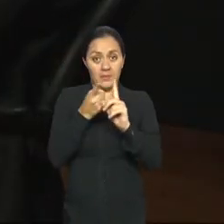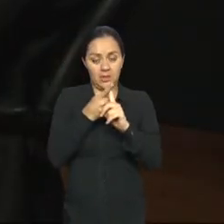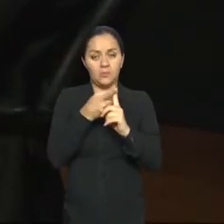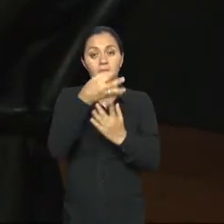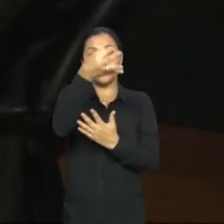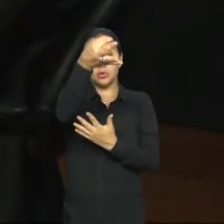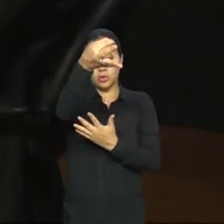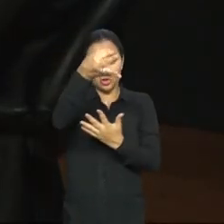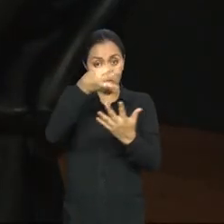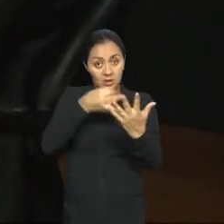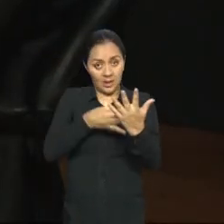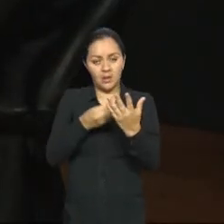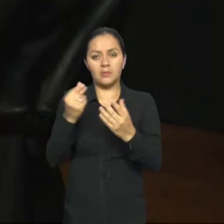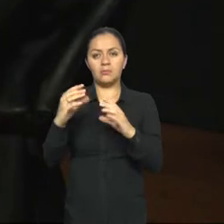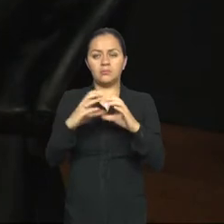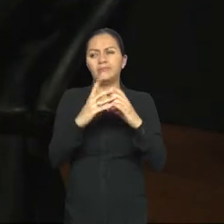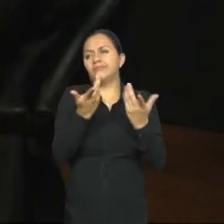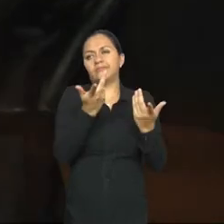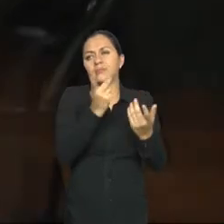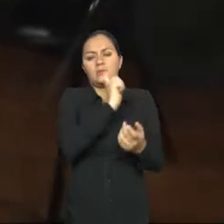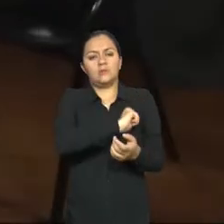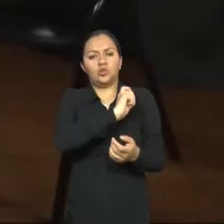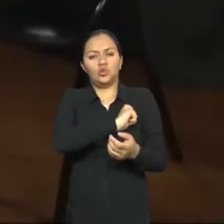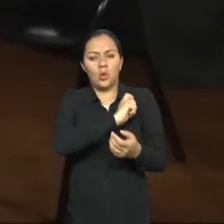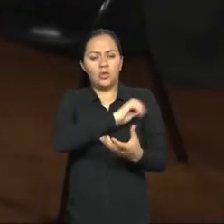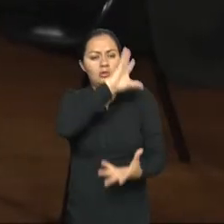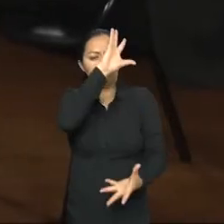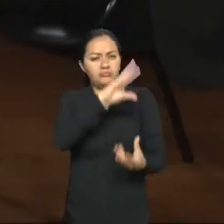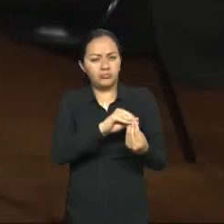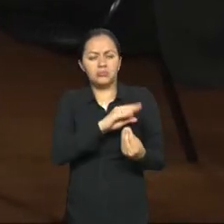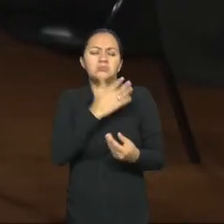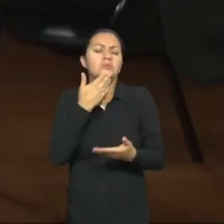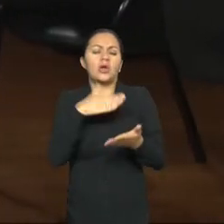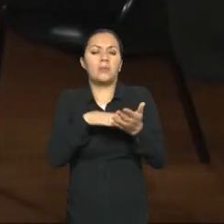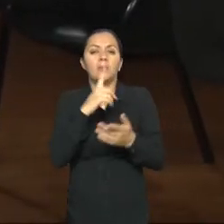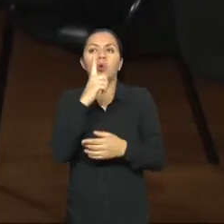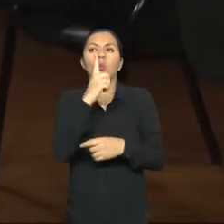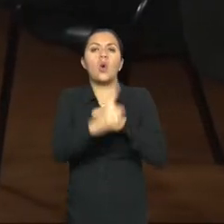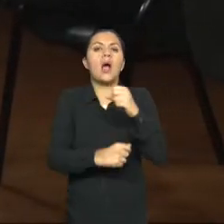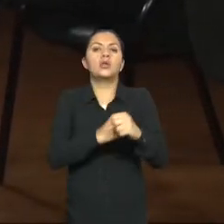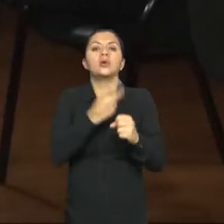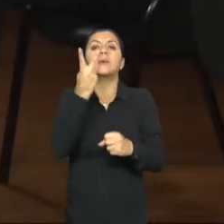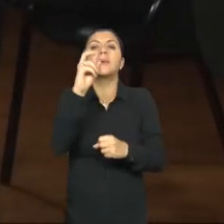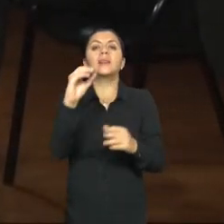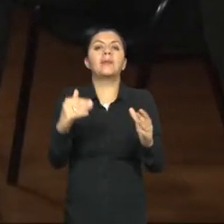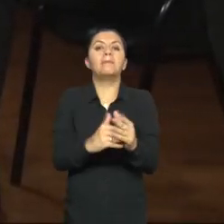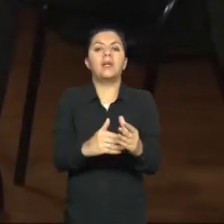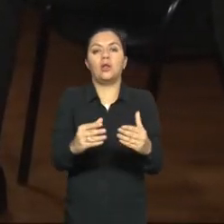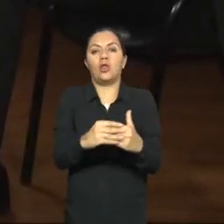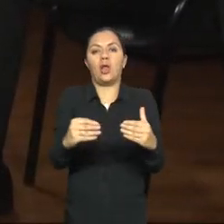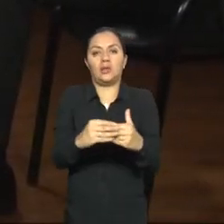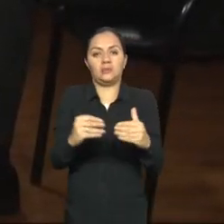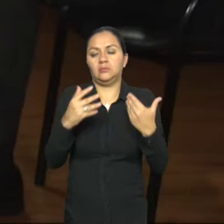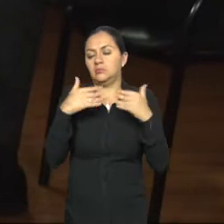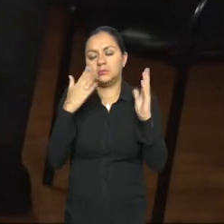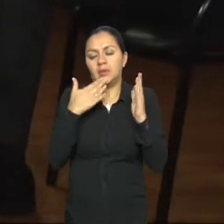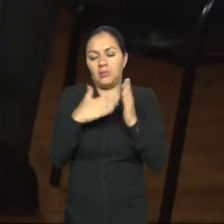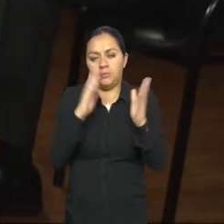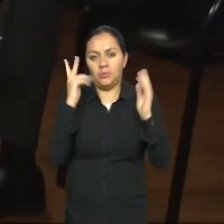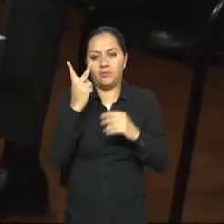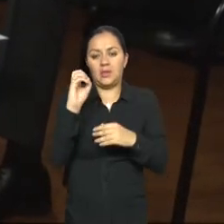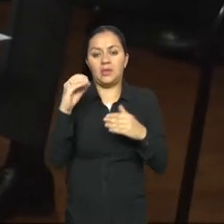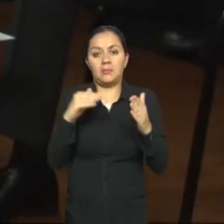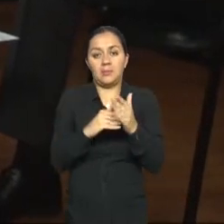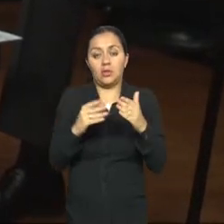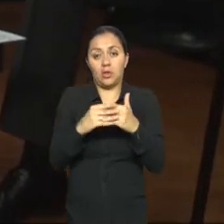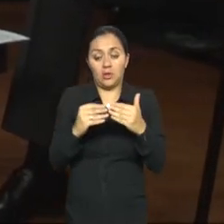total de ingresos que he tenido, uh-huh, digamos que he ganado en el año $20,000. Esos $20,000 automáticamente, si he tenido